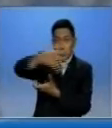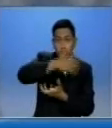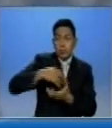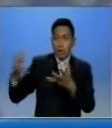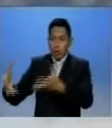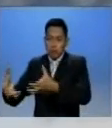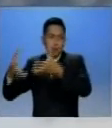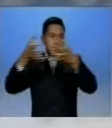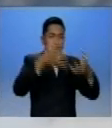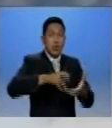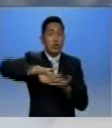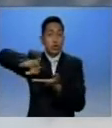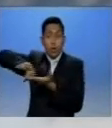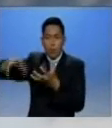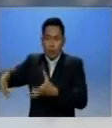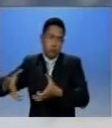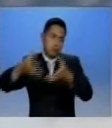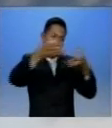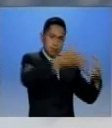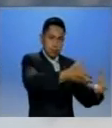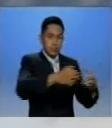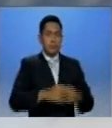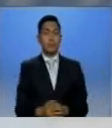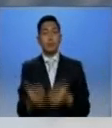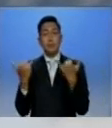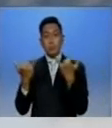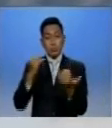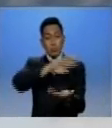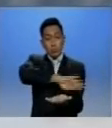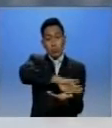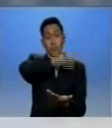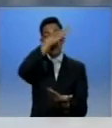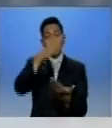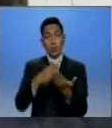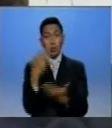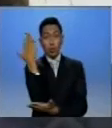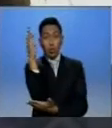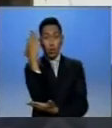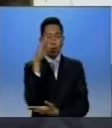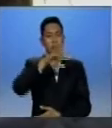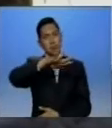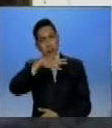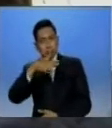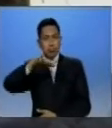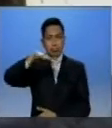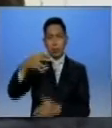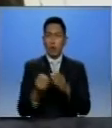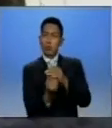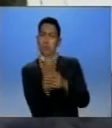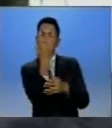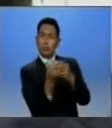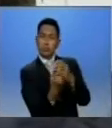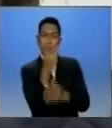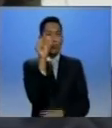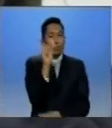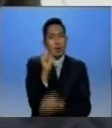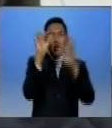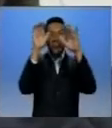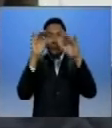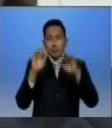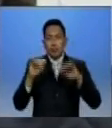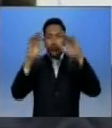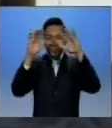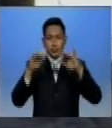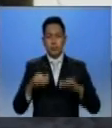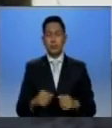alimentación al momento el volcán Presenta una actividad moderada alta con leves emisiones de ceniza en tunguragua